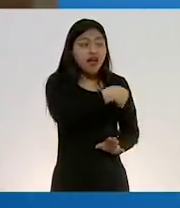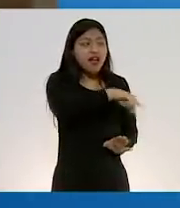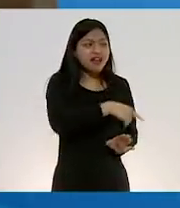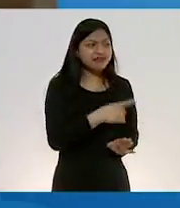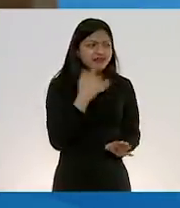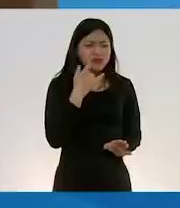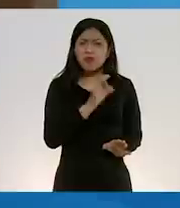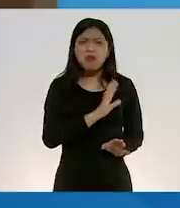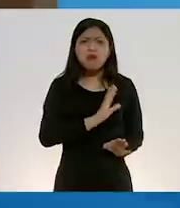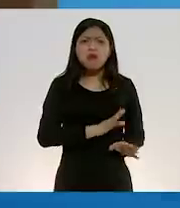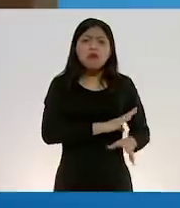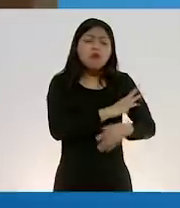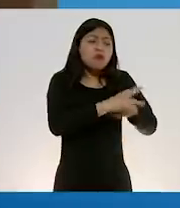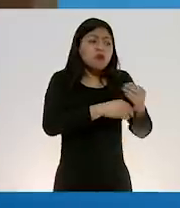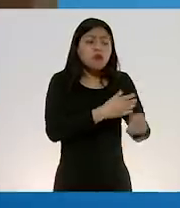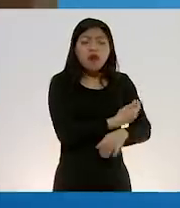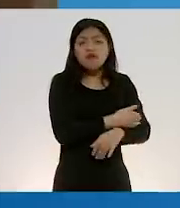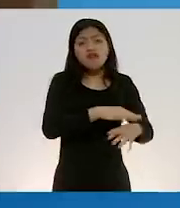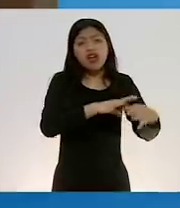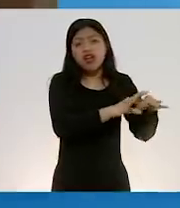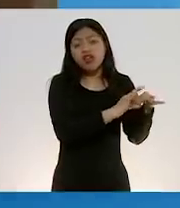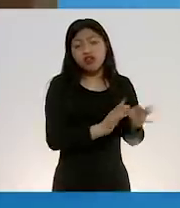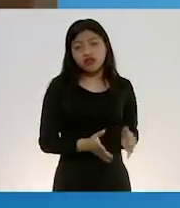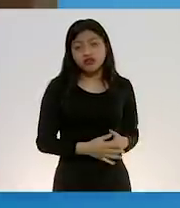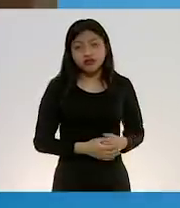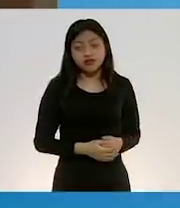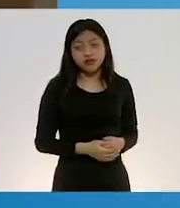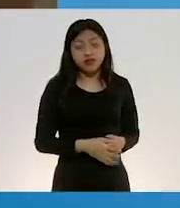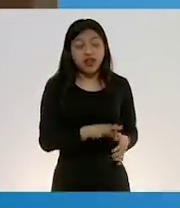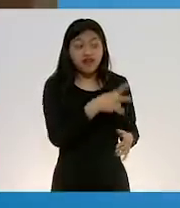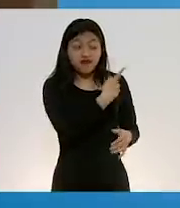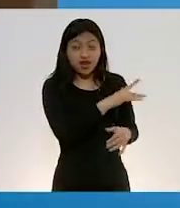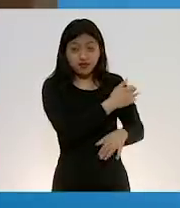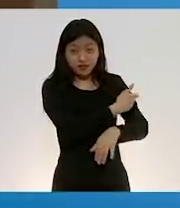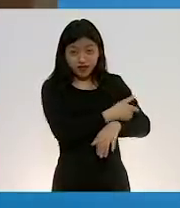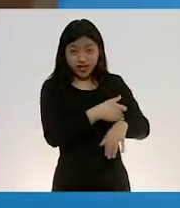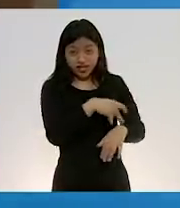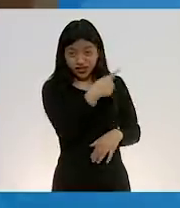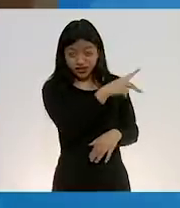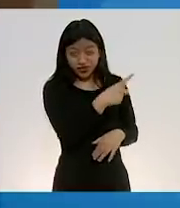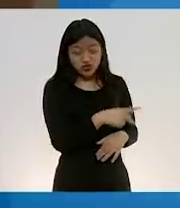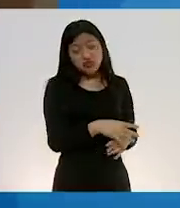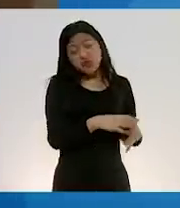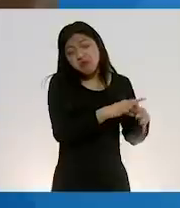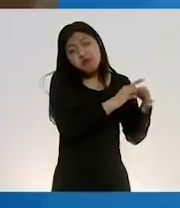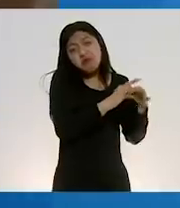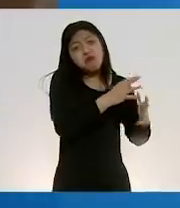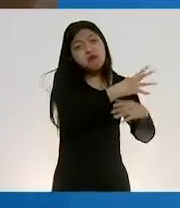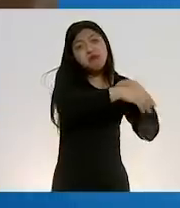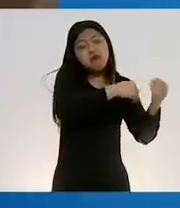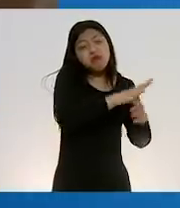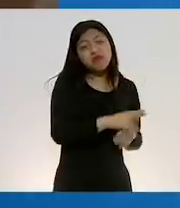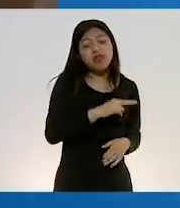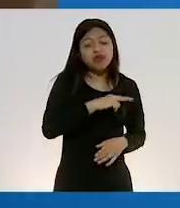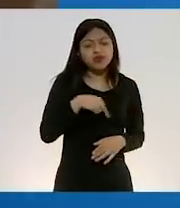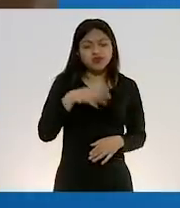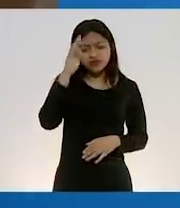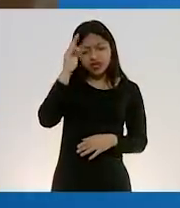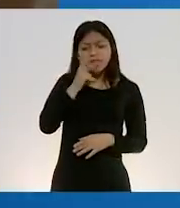formaban la unidad del parentesco, que no es exactamente la familia que nosotros pensamos hoy.